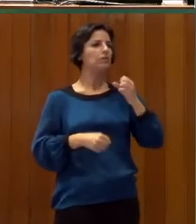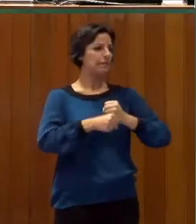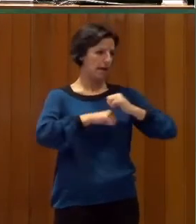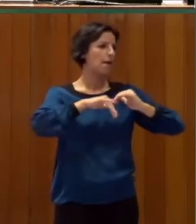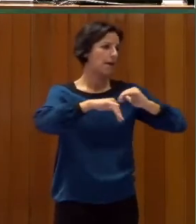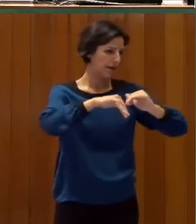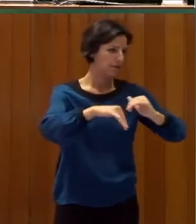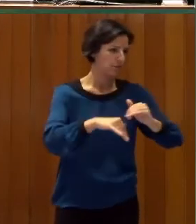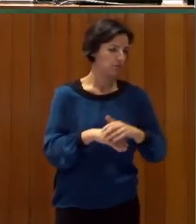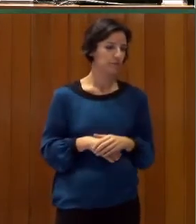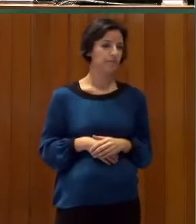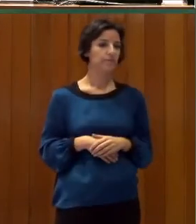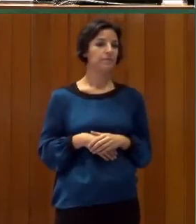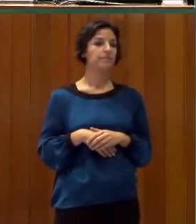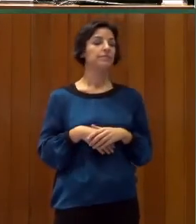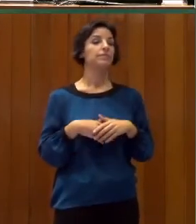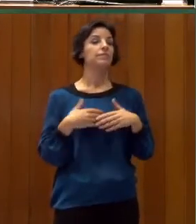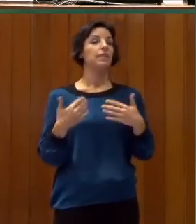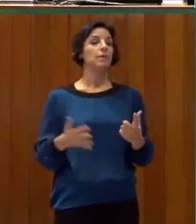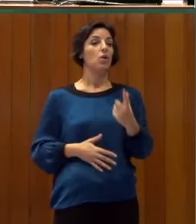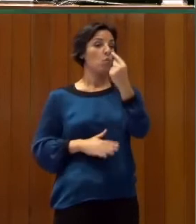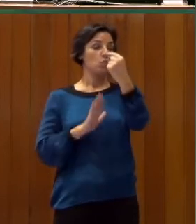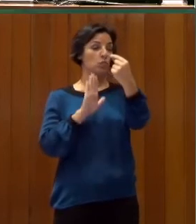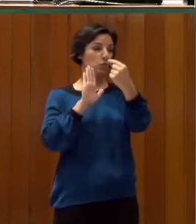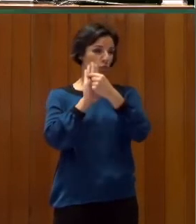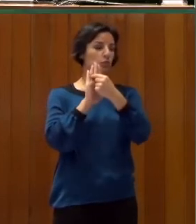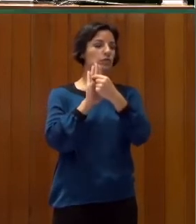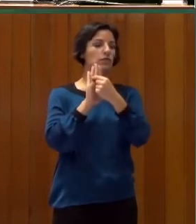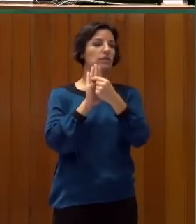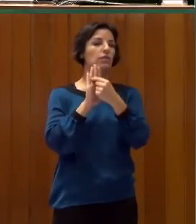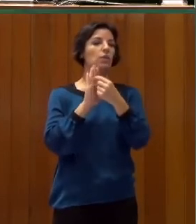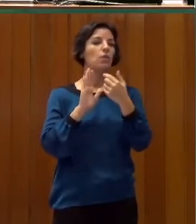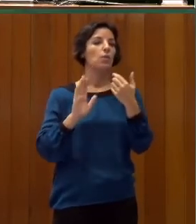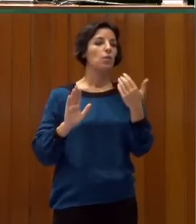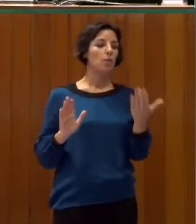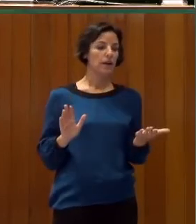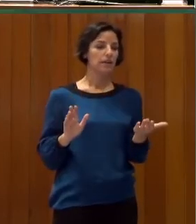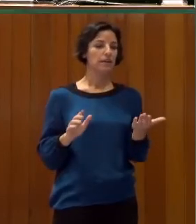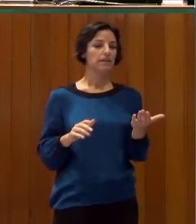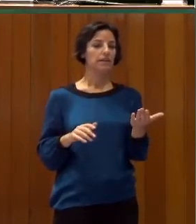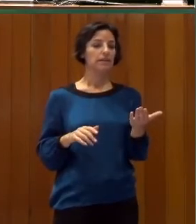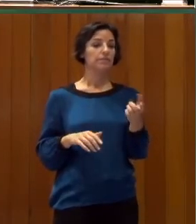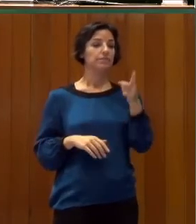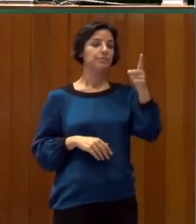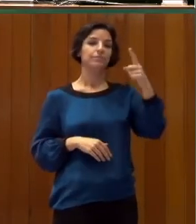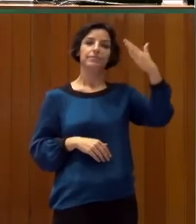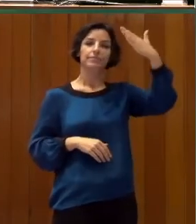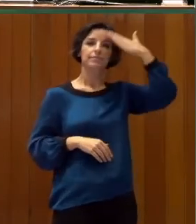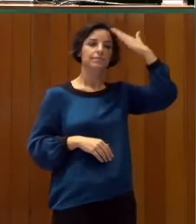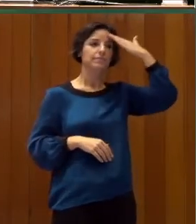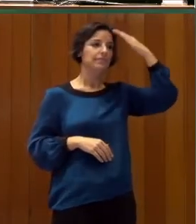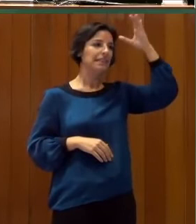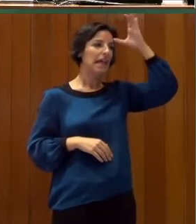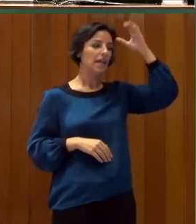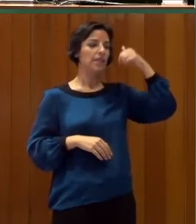evaluaba. Además, un criterio de inclusión era que tuviera un cociente intelectual, una